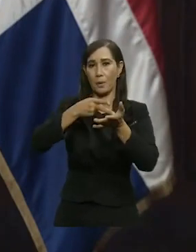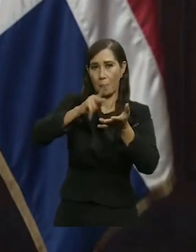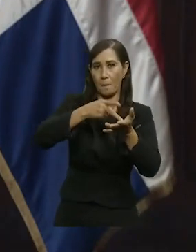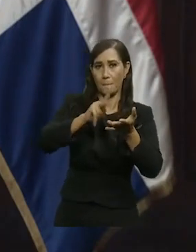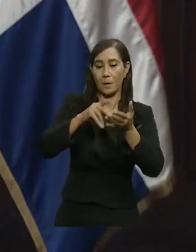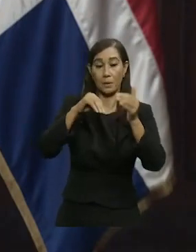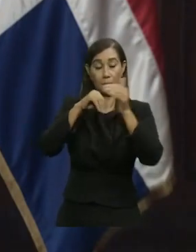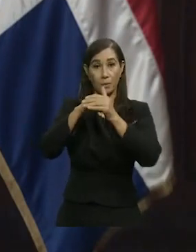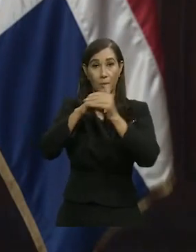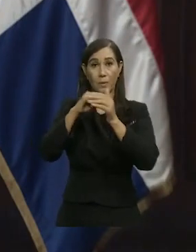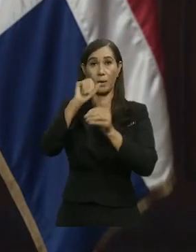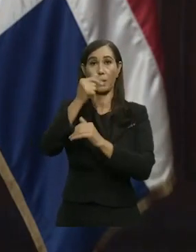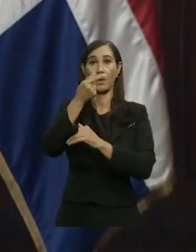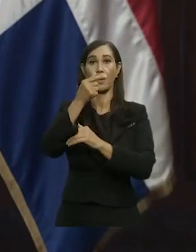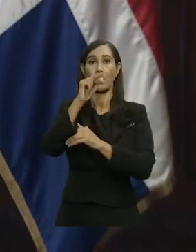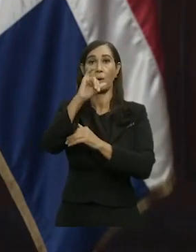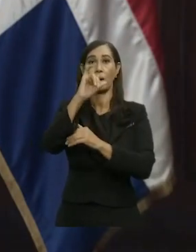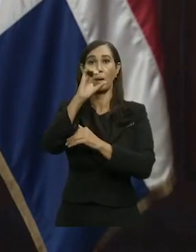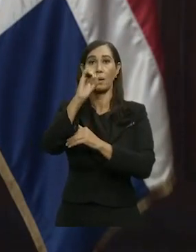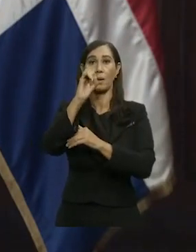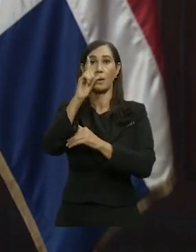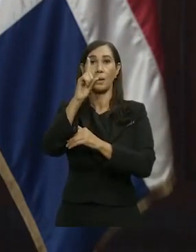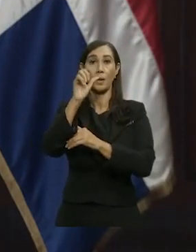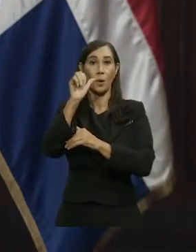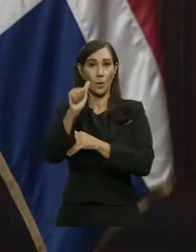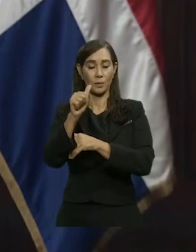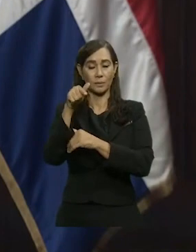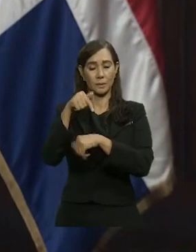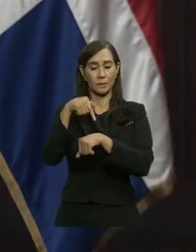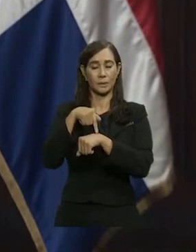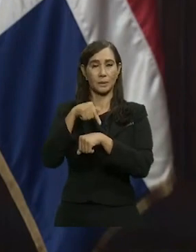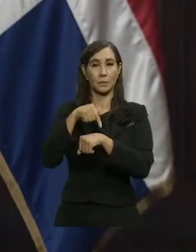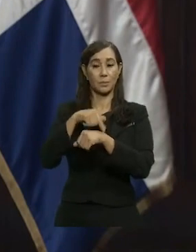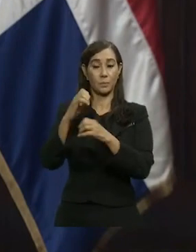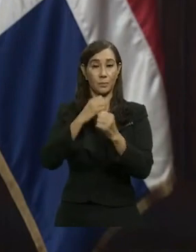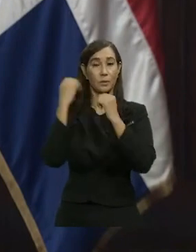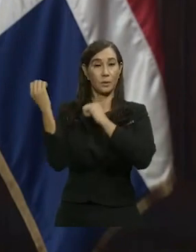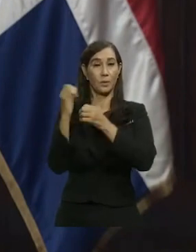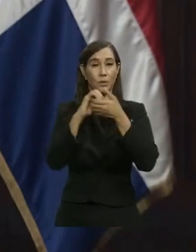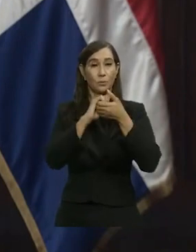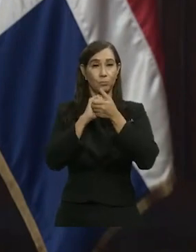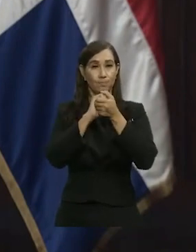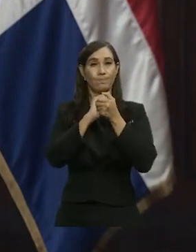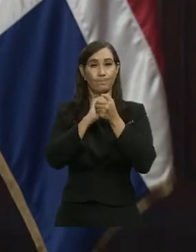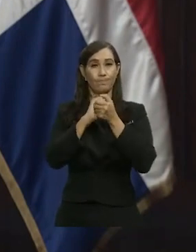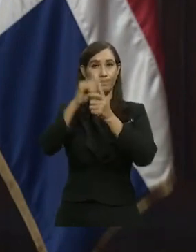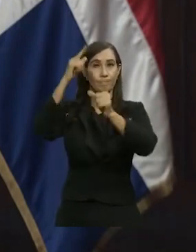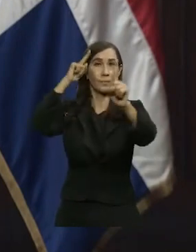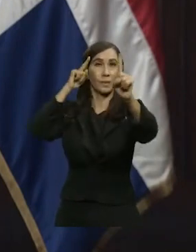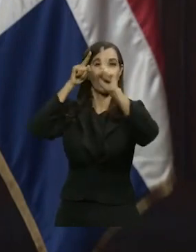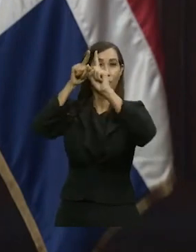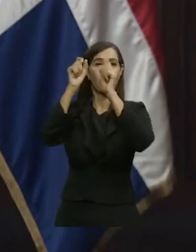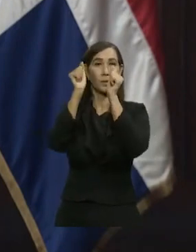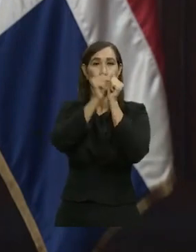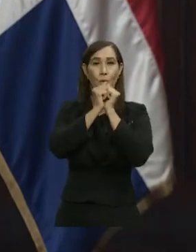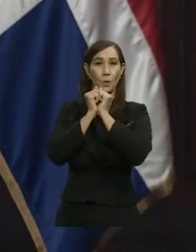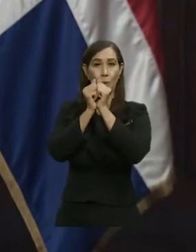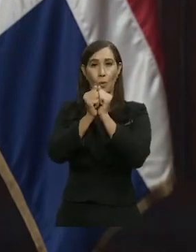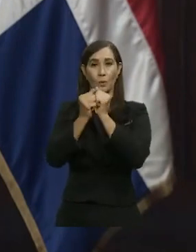por el Banco Agrícola. Este es un momento de esfuerzos mancomunados, de propósitos comunes,